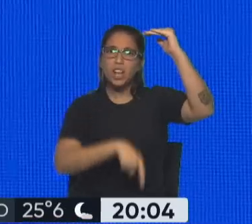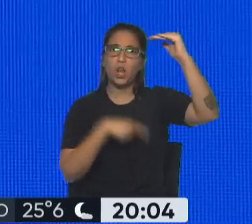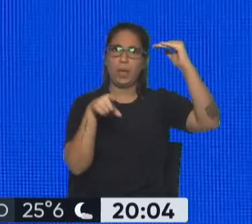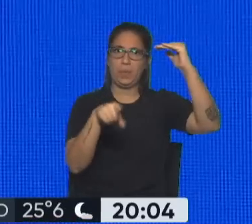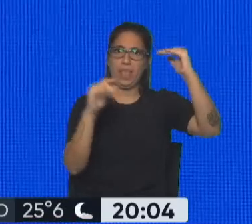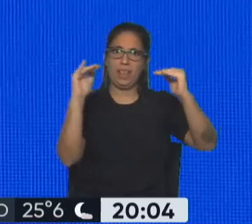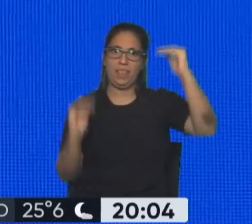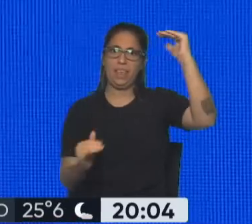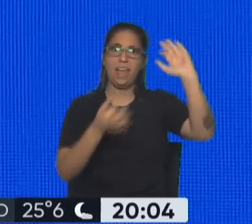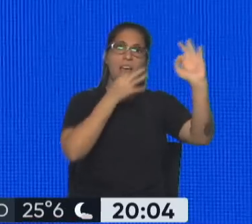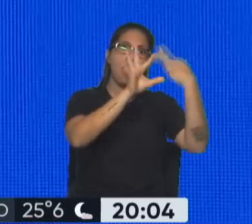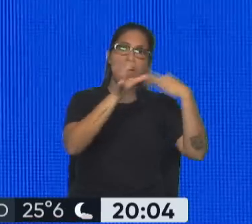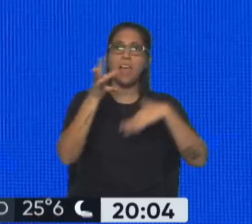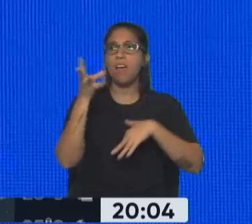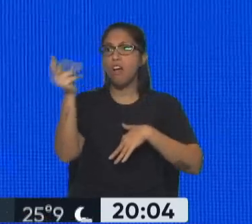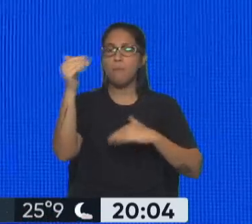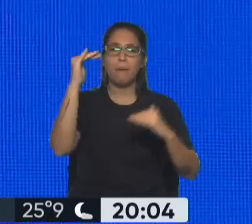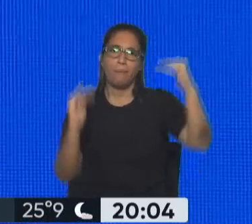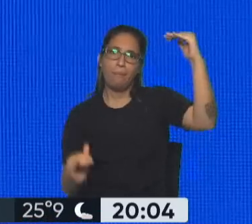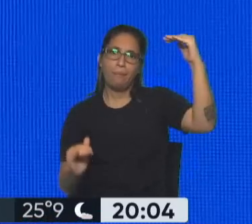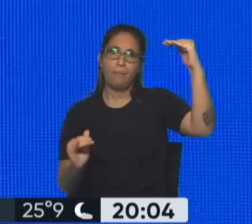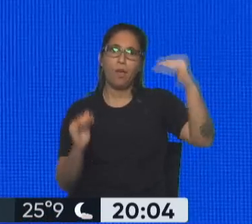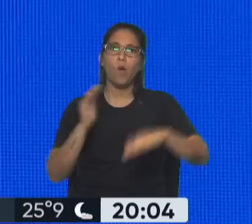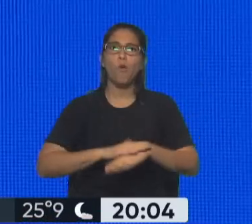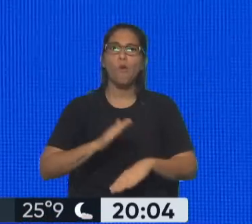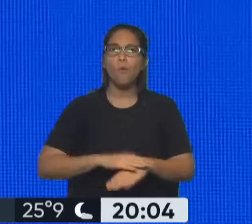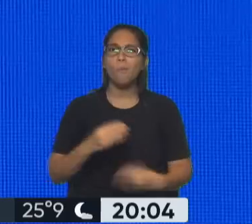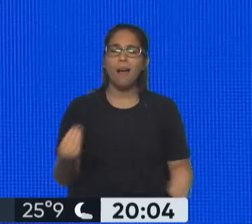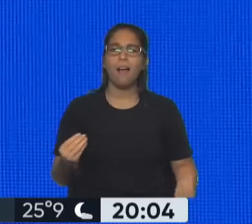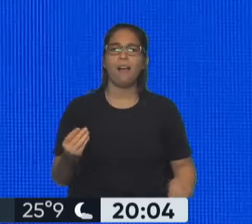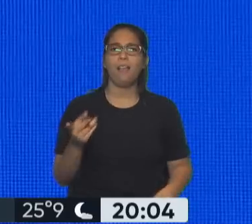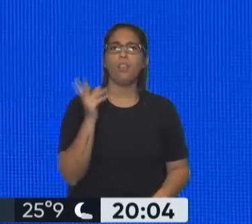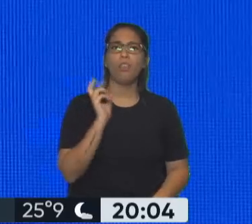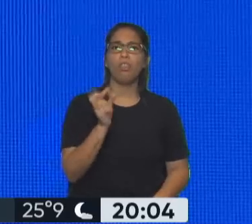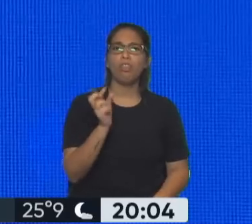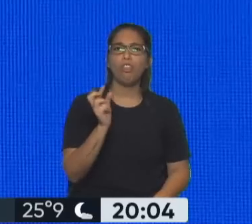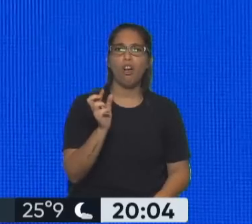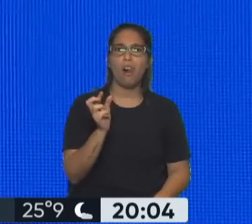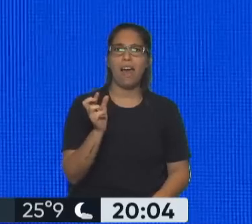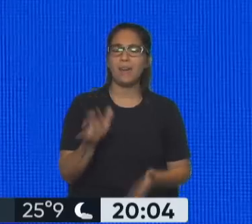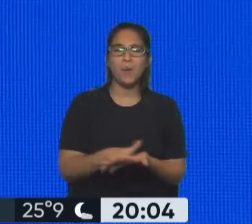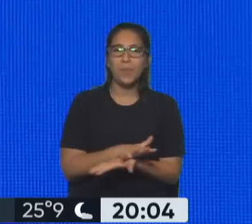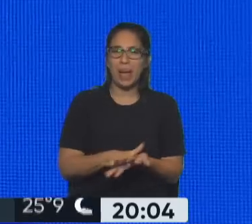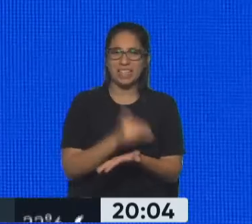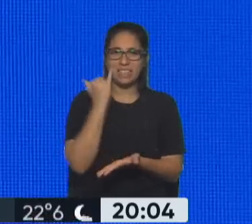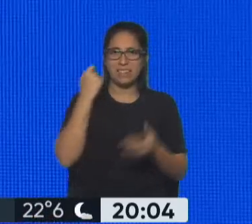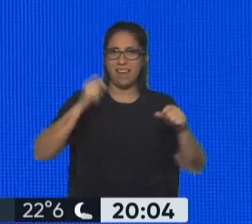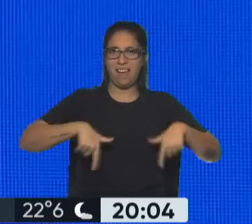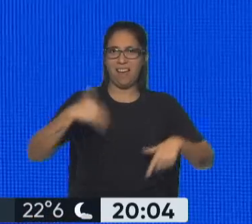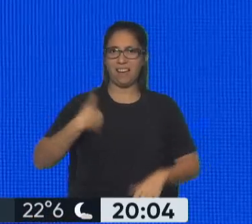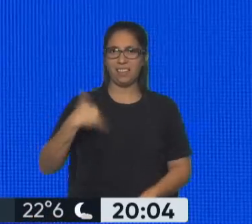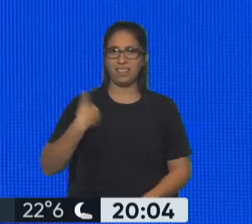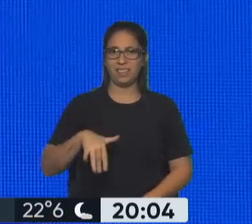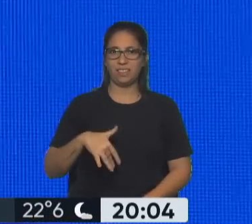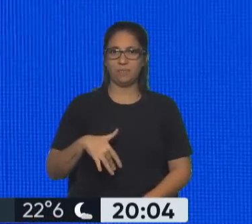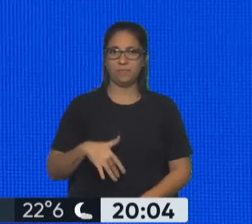genera. ¿Y todo por qué? Por la dolarización de hecho que hay en la Argentina. Y